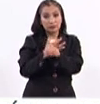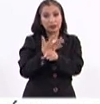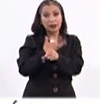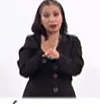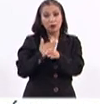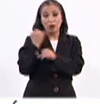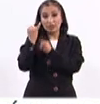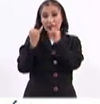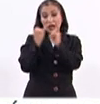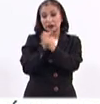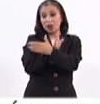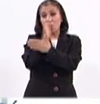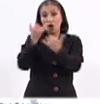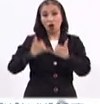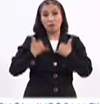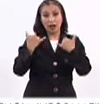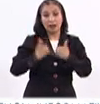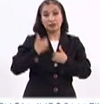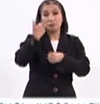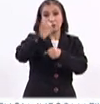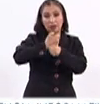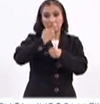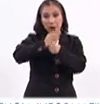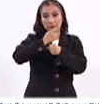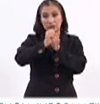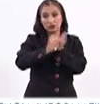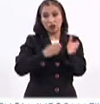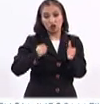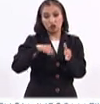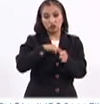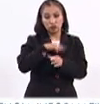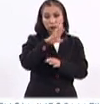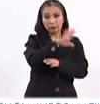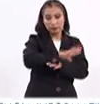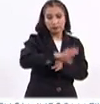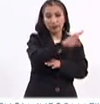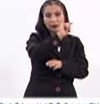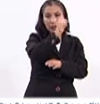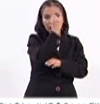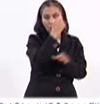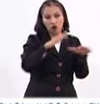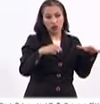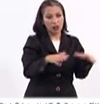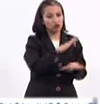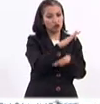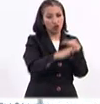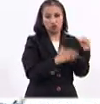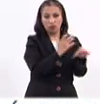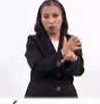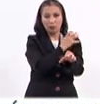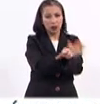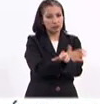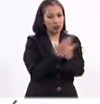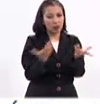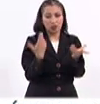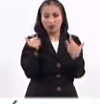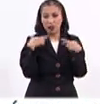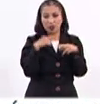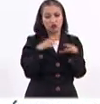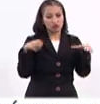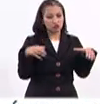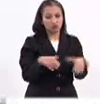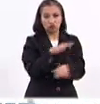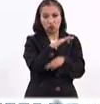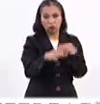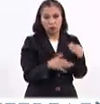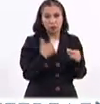tener un pase internacional con jóvenes igual de primer Cuando semestre. te refieres a nosotros, te refieres al Al campus tecnológico, Coatzacoalcos. sí, Al todos campus mis Coatzacoalcos. compañeros y la plantilla docente a la que